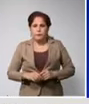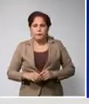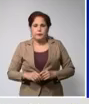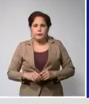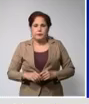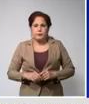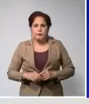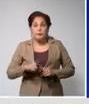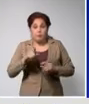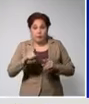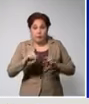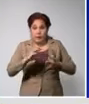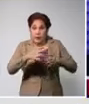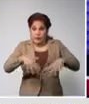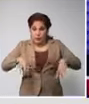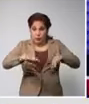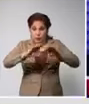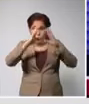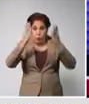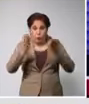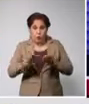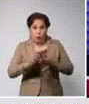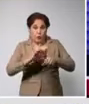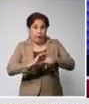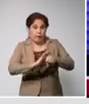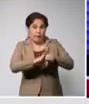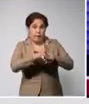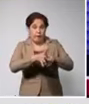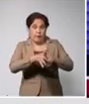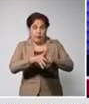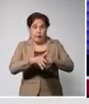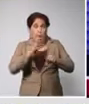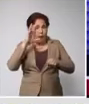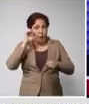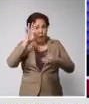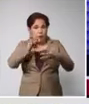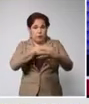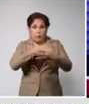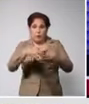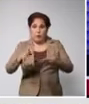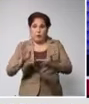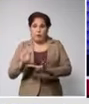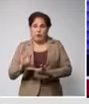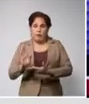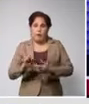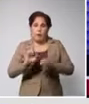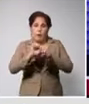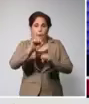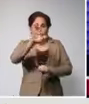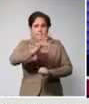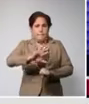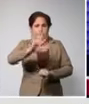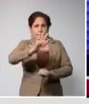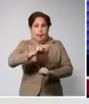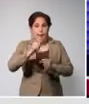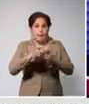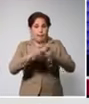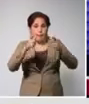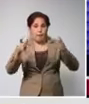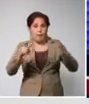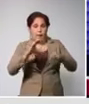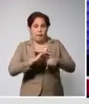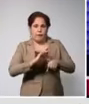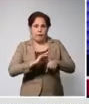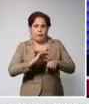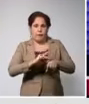este comportamiento, pues se puede ver en un mismo gráfico cuáles son los países con mayor reporte de casos y los